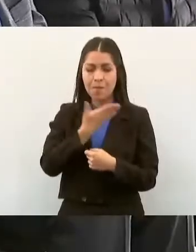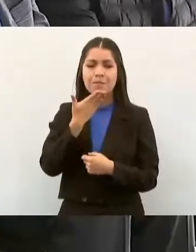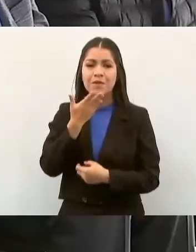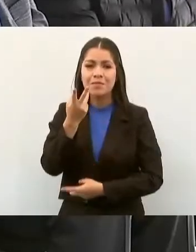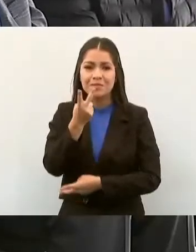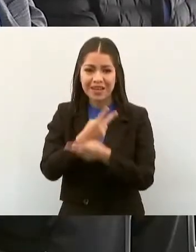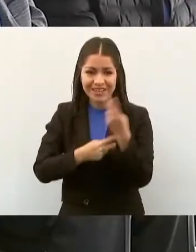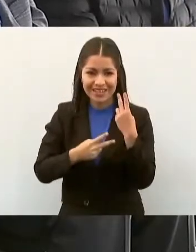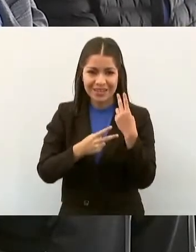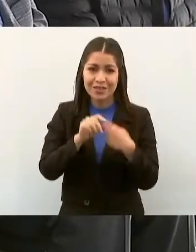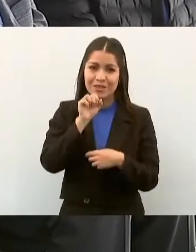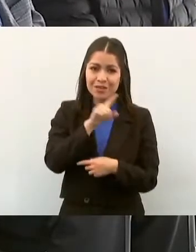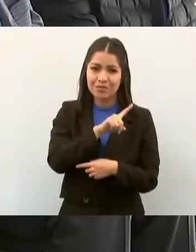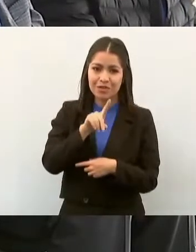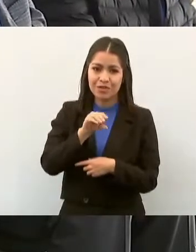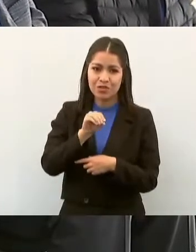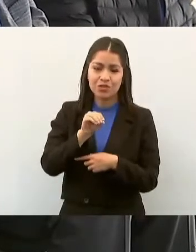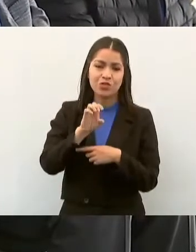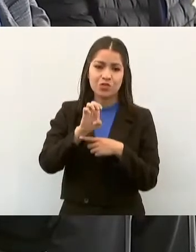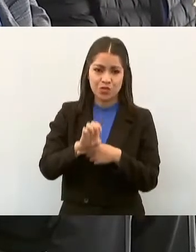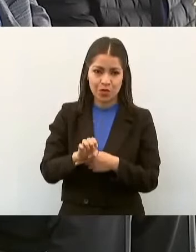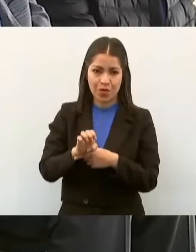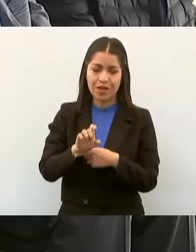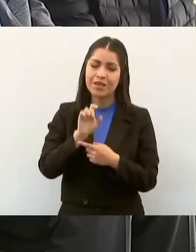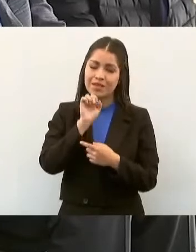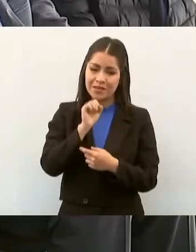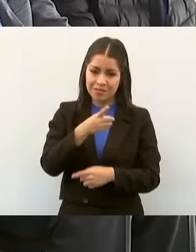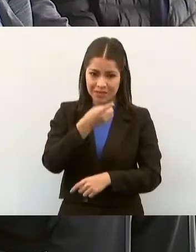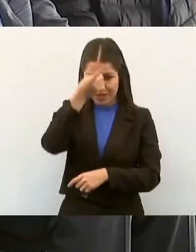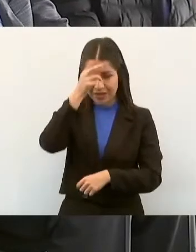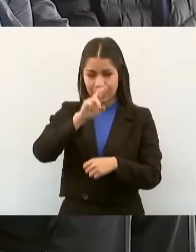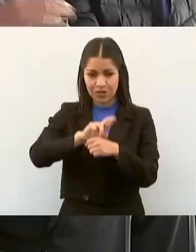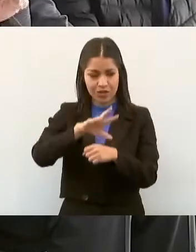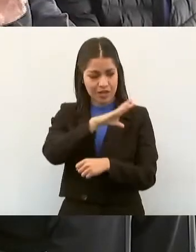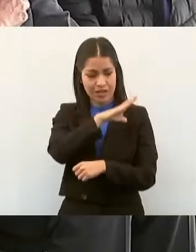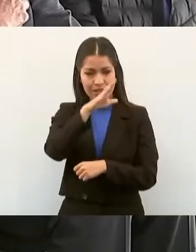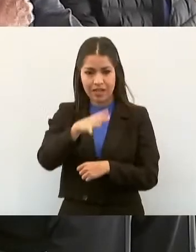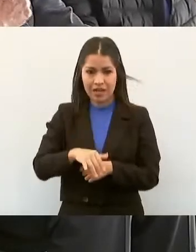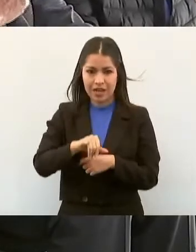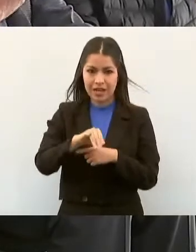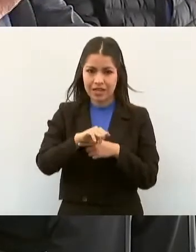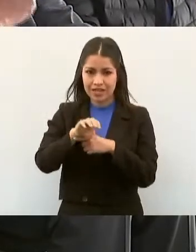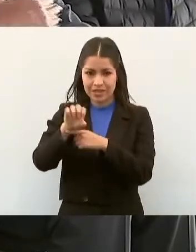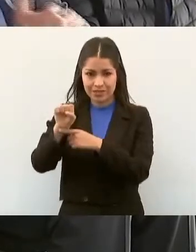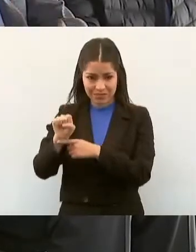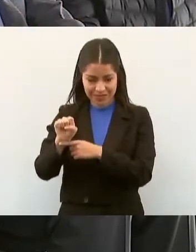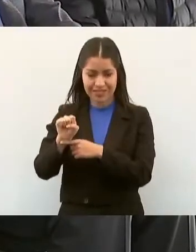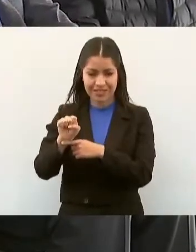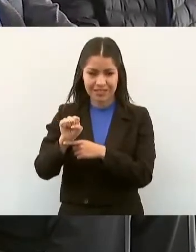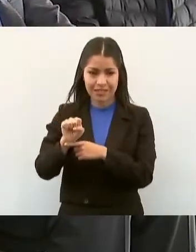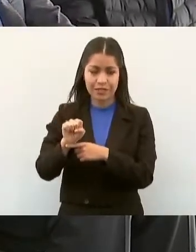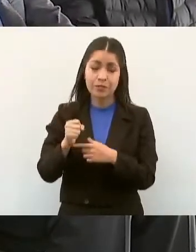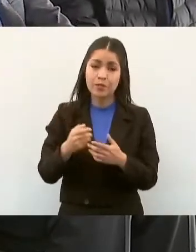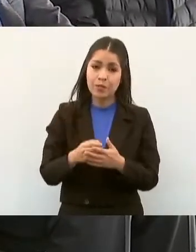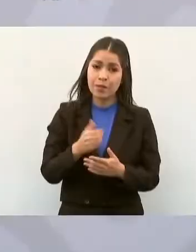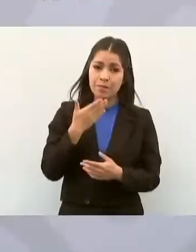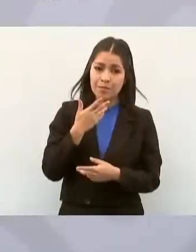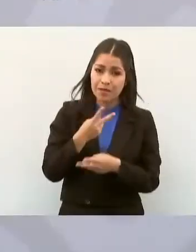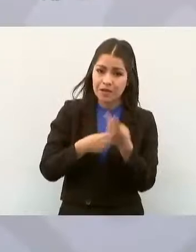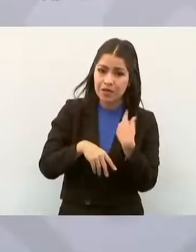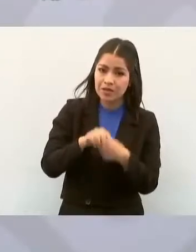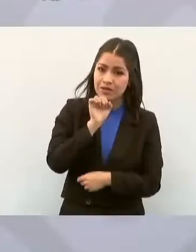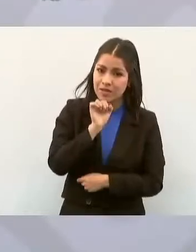Al maestro Zoé Robledo Aburto, director general del Instituto Mexicano del Seguro Social.